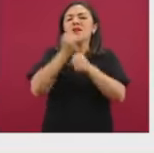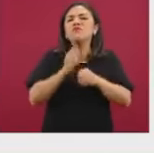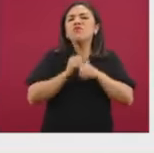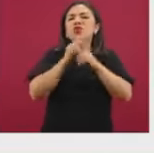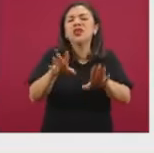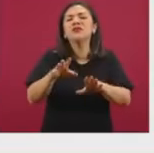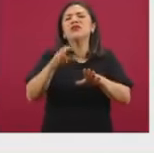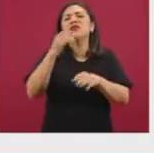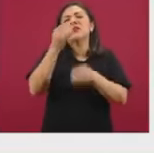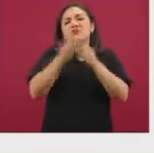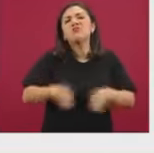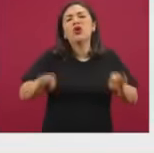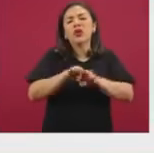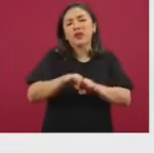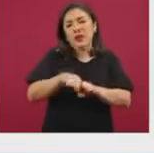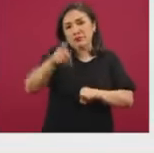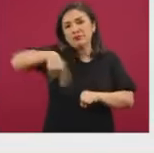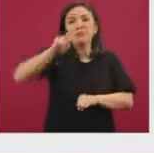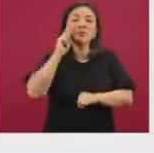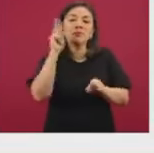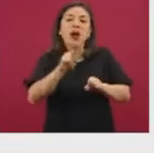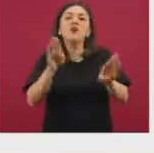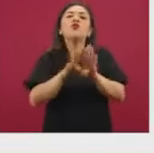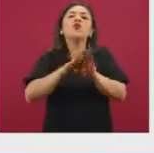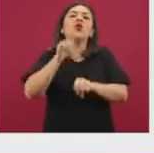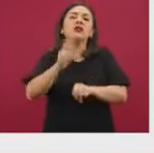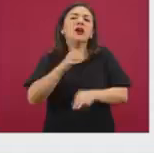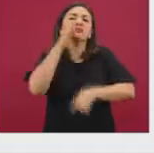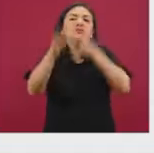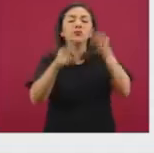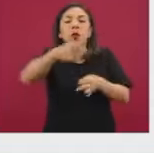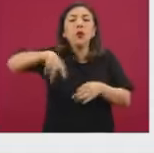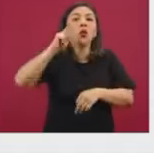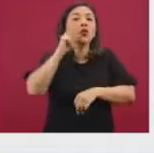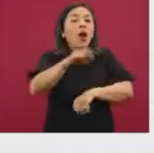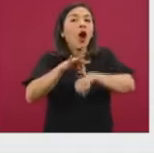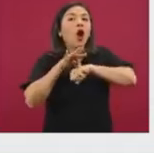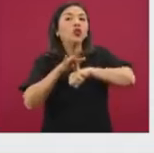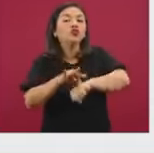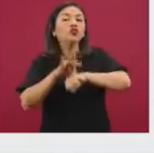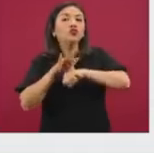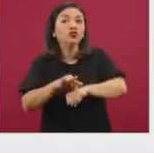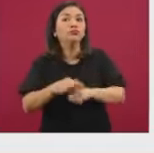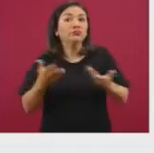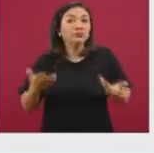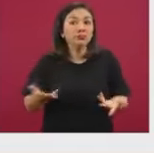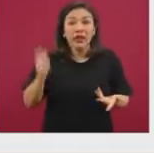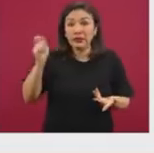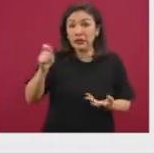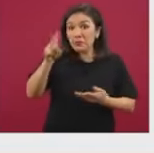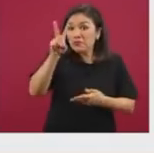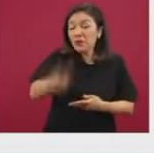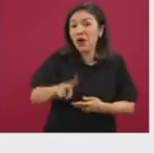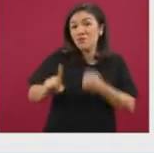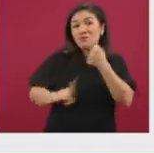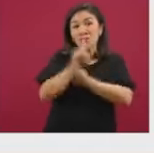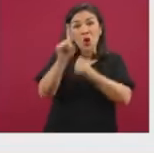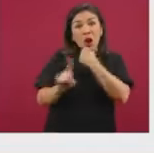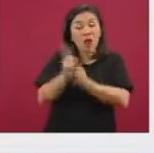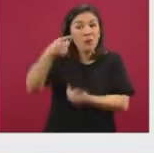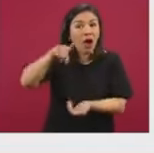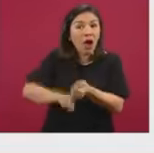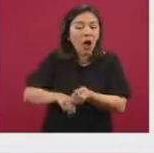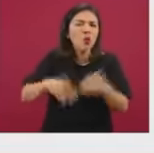relevante, como parte de la estrategia de una visibilidad de este enorme problema